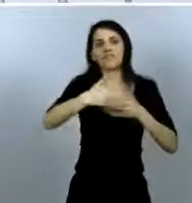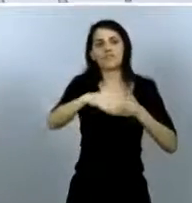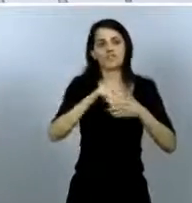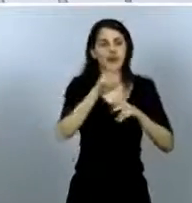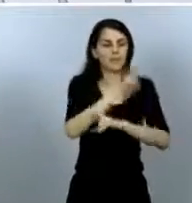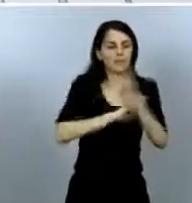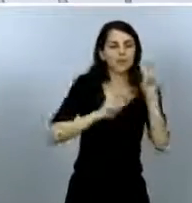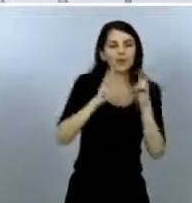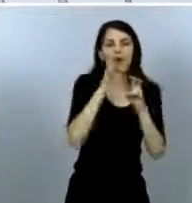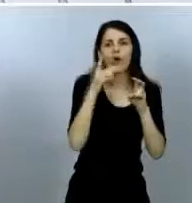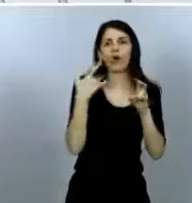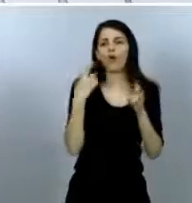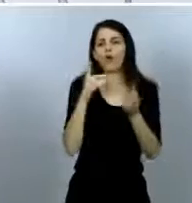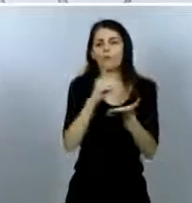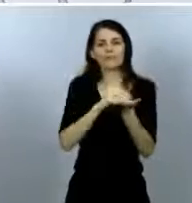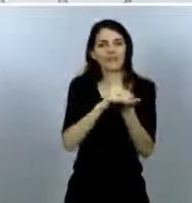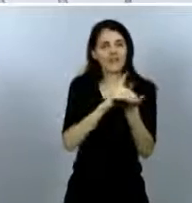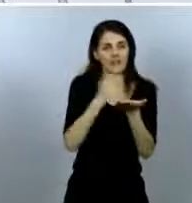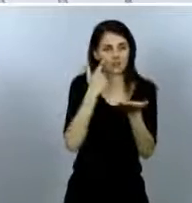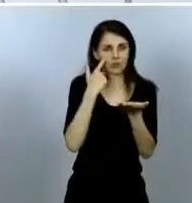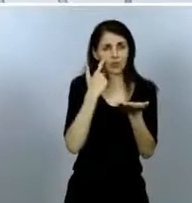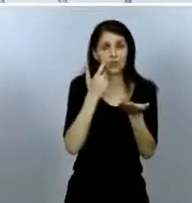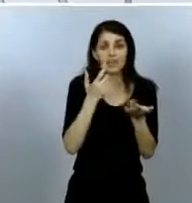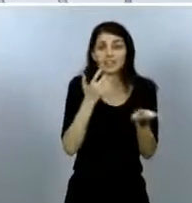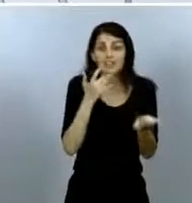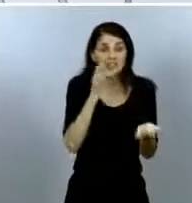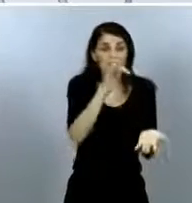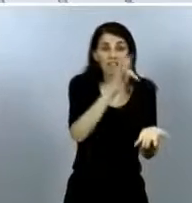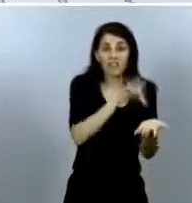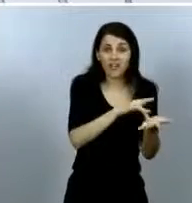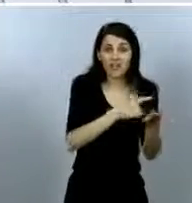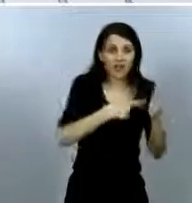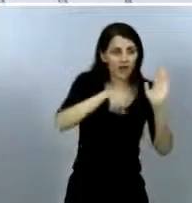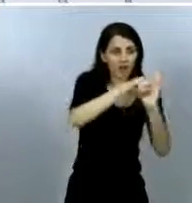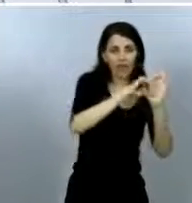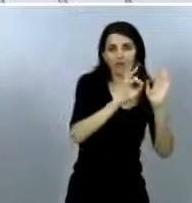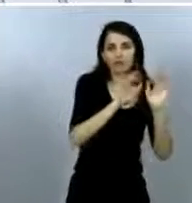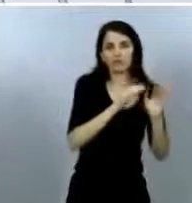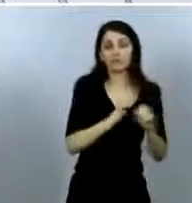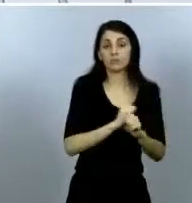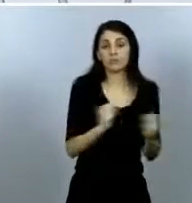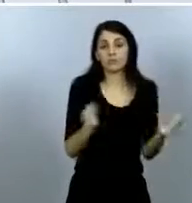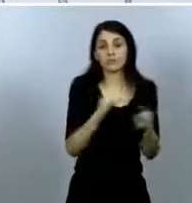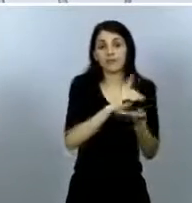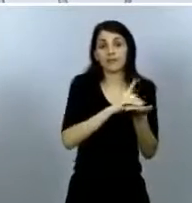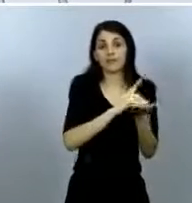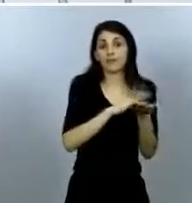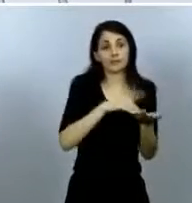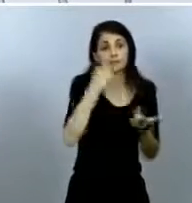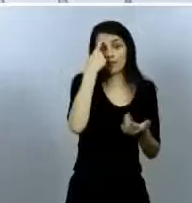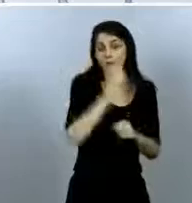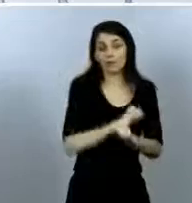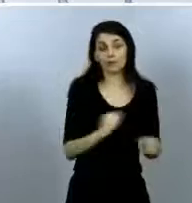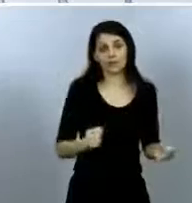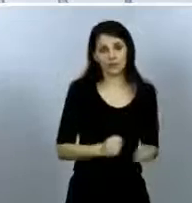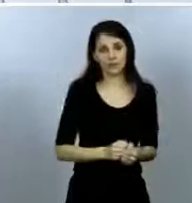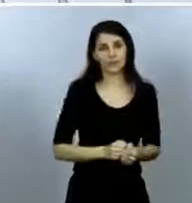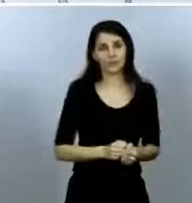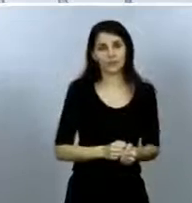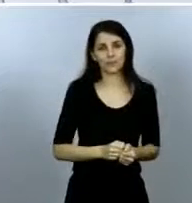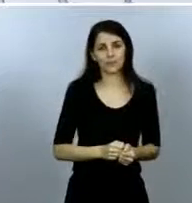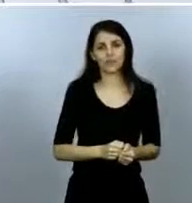la fecha no se introduce no va a figurar en los datos posteriormente viene el momento del fallecimiento que